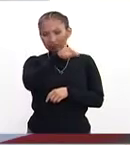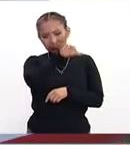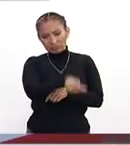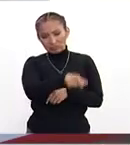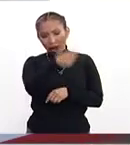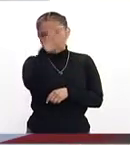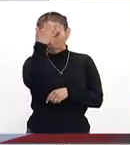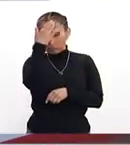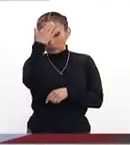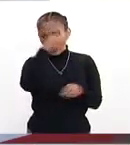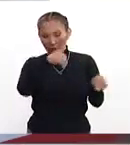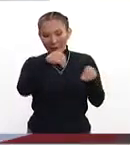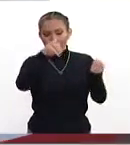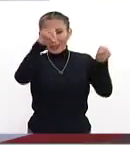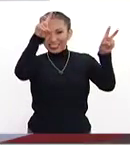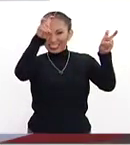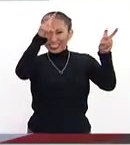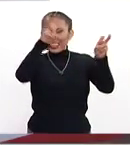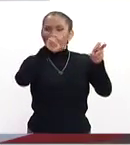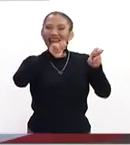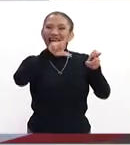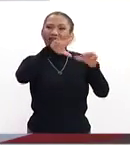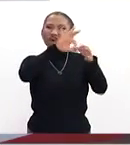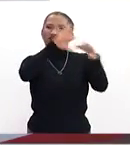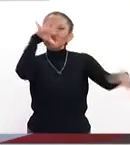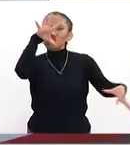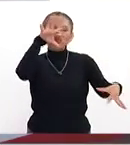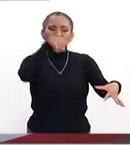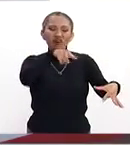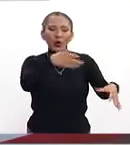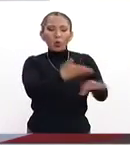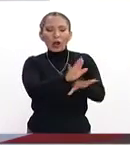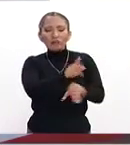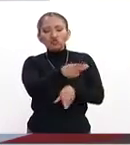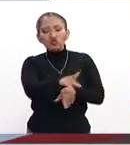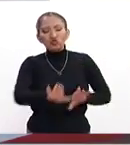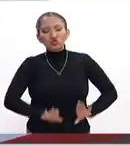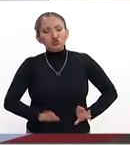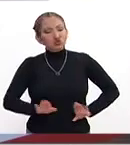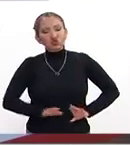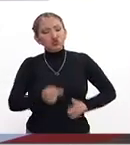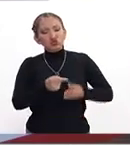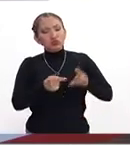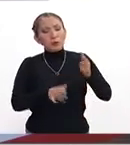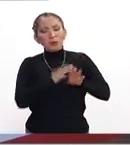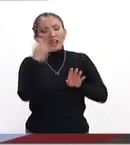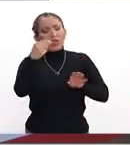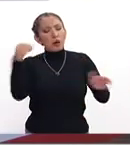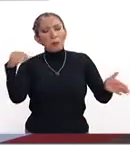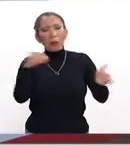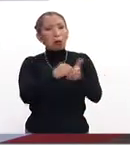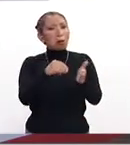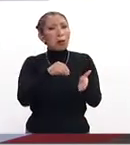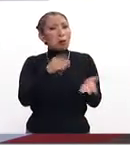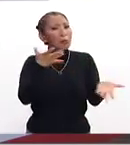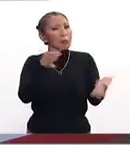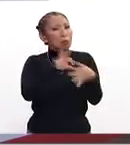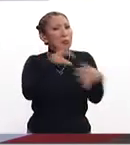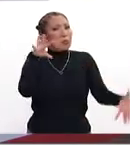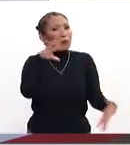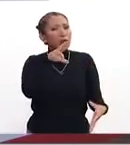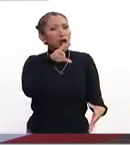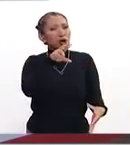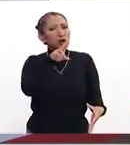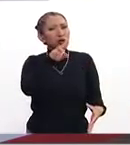que lideraron un movimiento, el rupturista. Cuéntanos cuáles son las características, por qué se le puso este nombre y